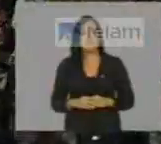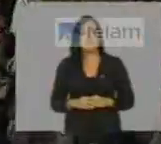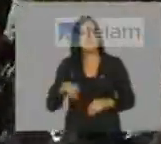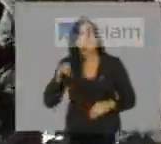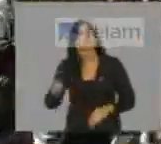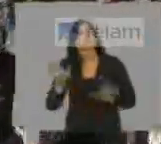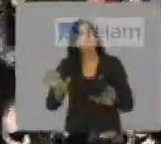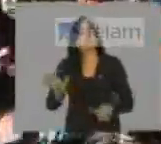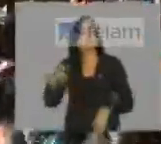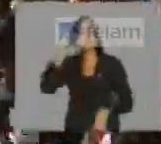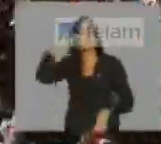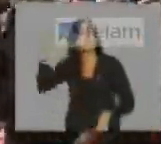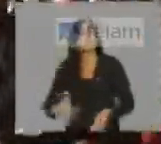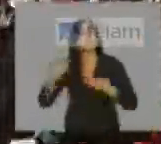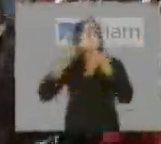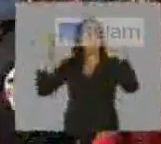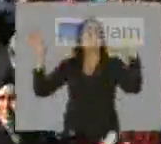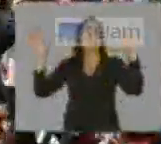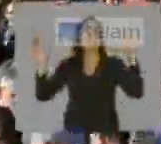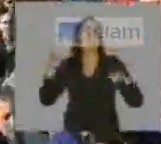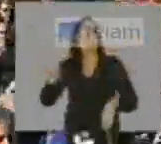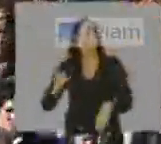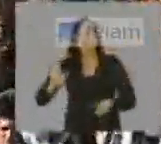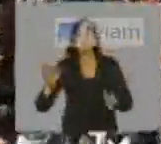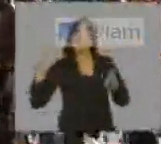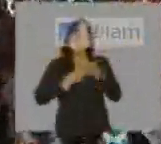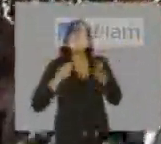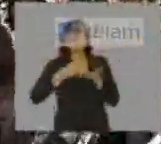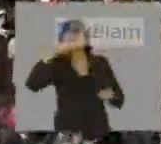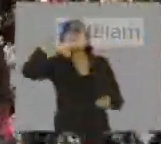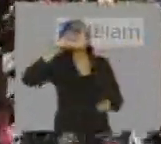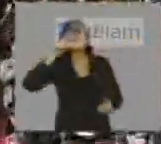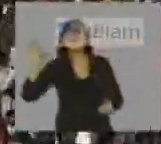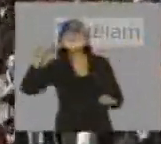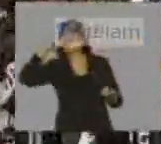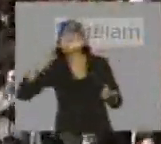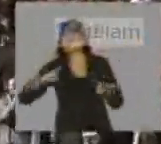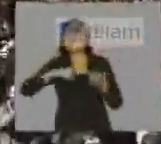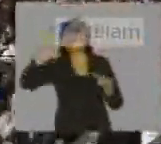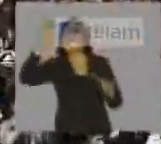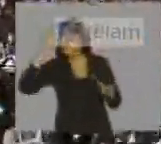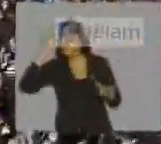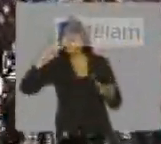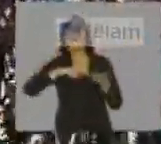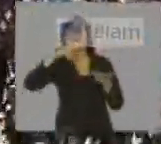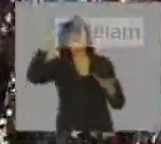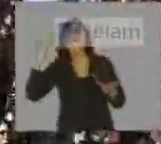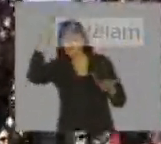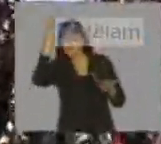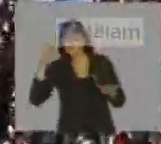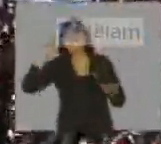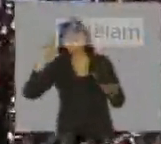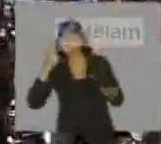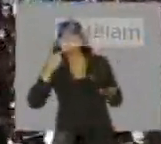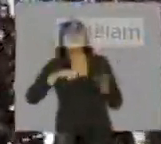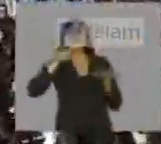Esa es la verdadera libertad. Por esa pelearon Moreno, Belgrano, San Martín, Rosas, Irigoyen,